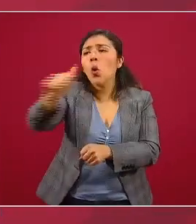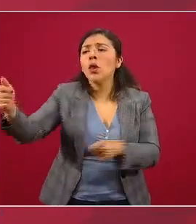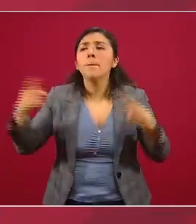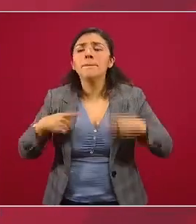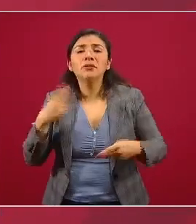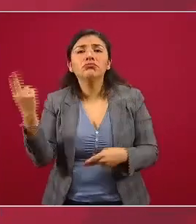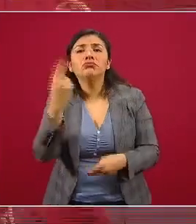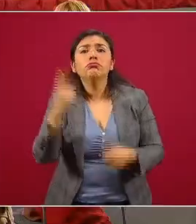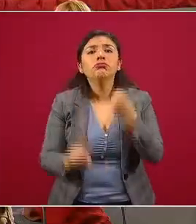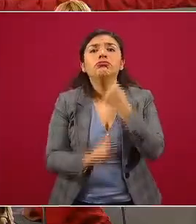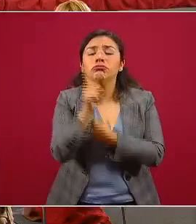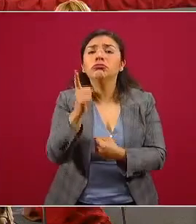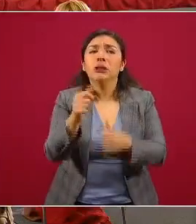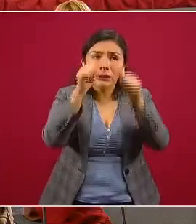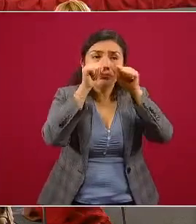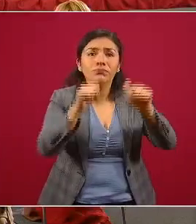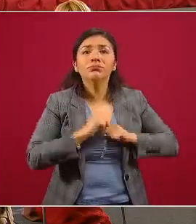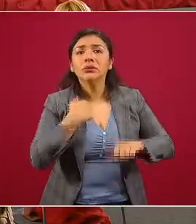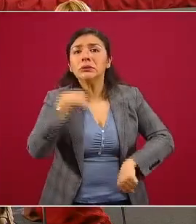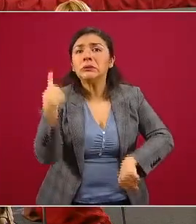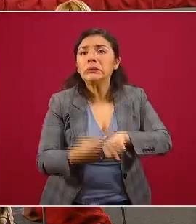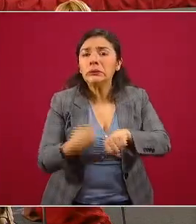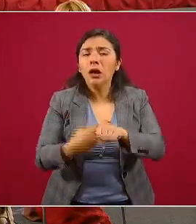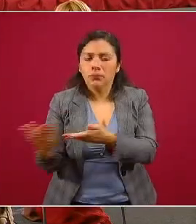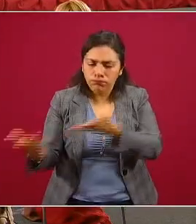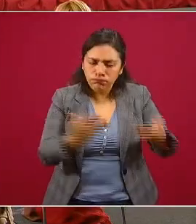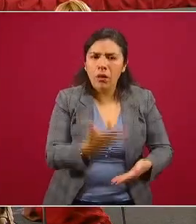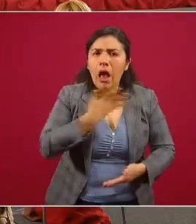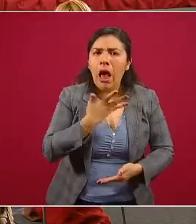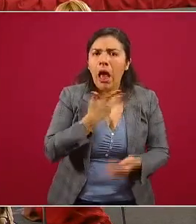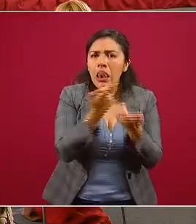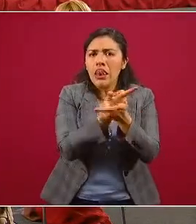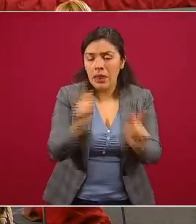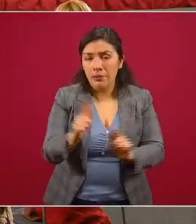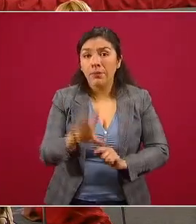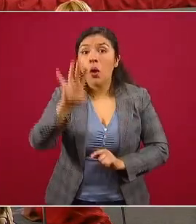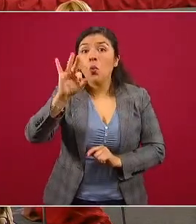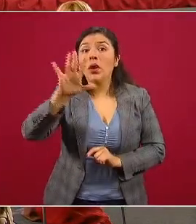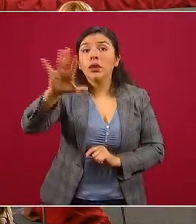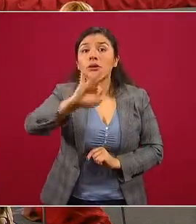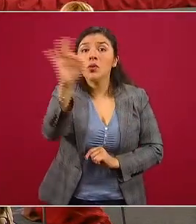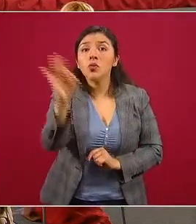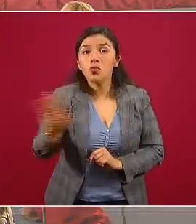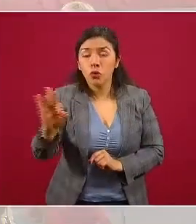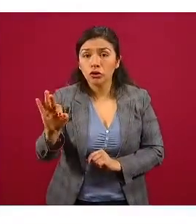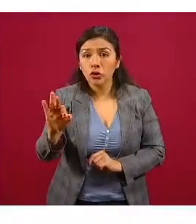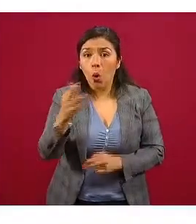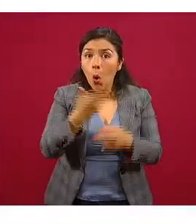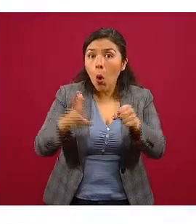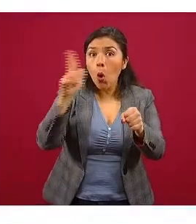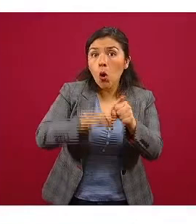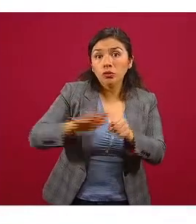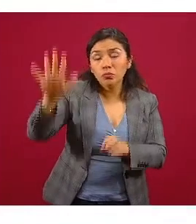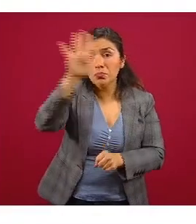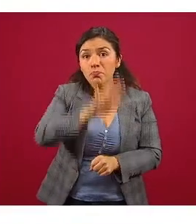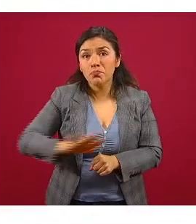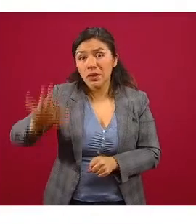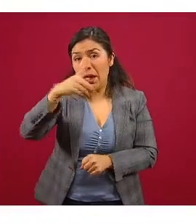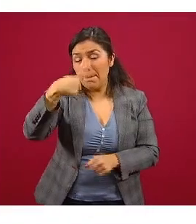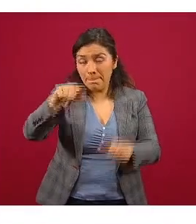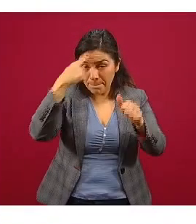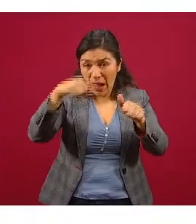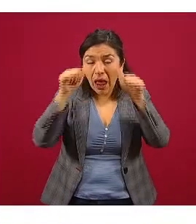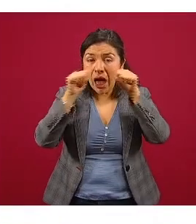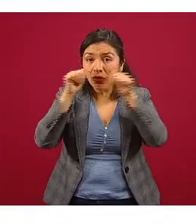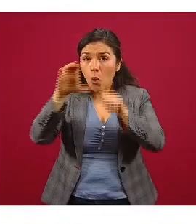todas las personas a recibir el manejo médico adecuado. 45% de los hospitales dedicados a